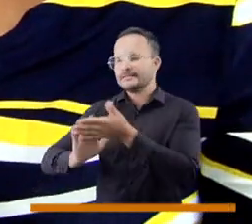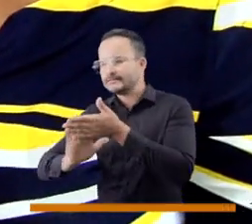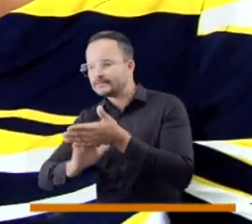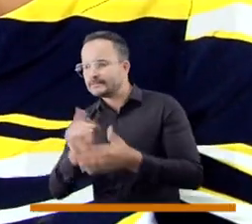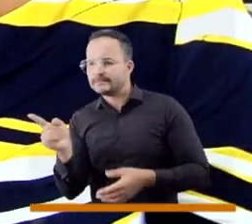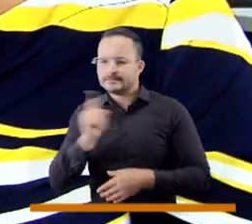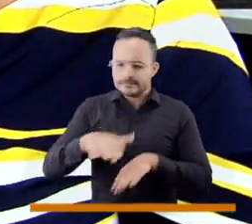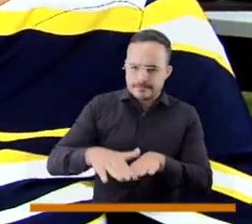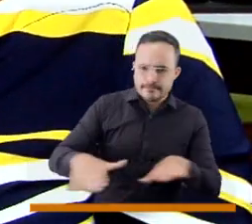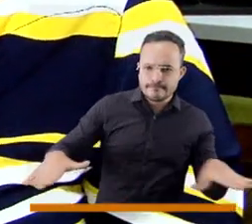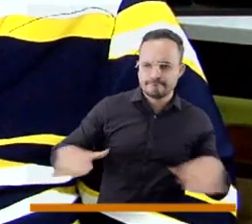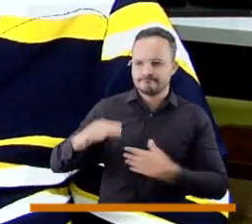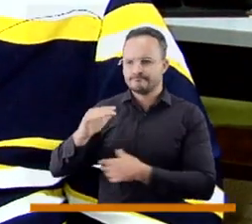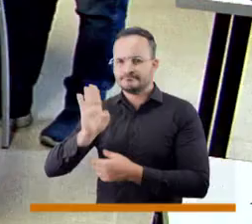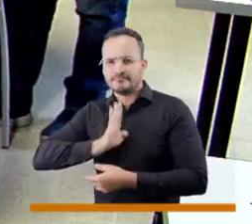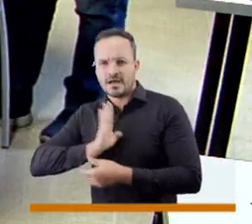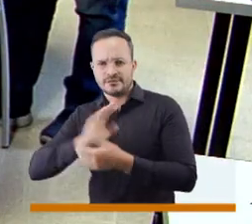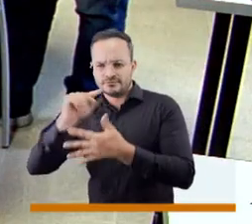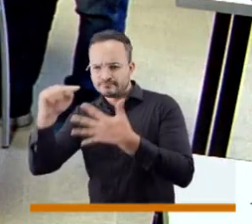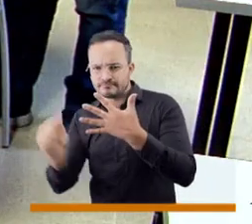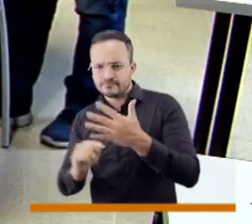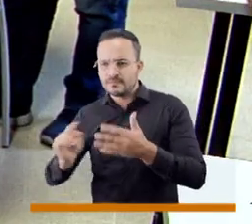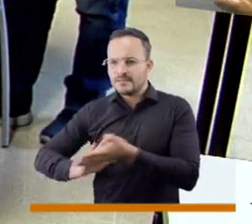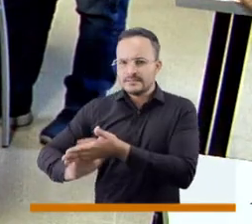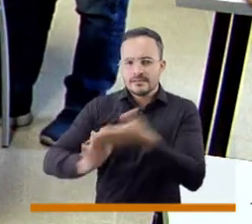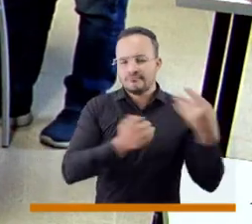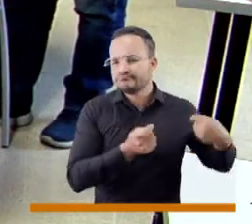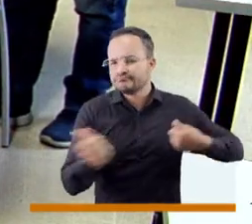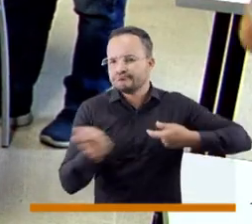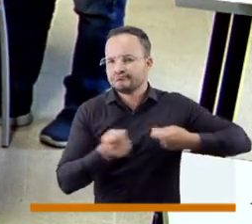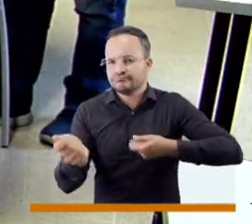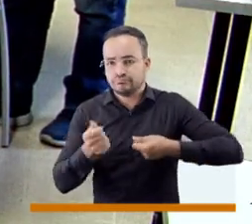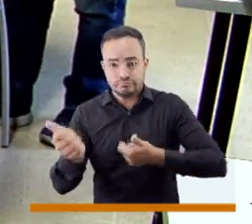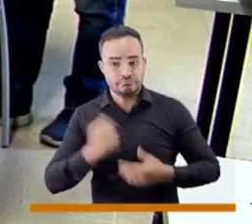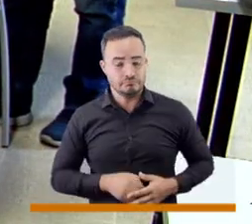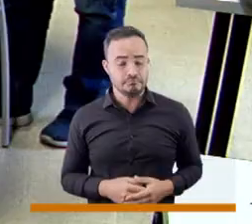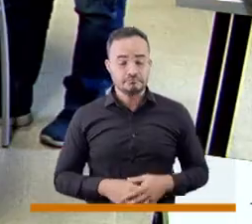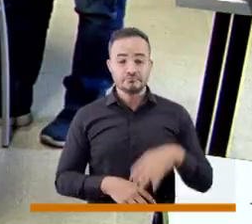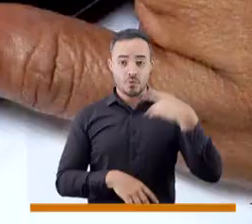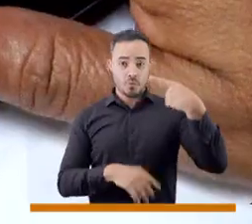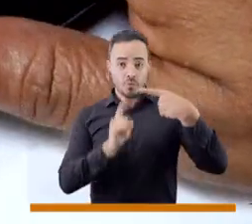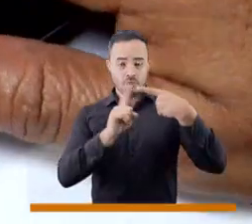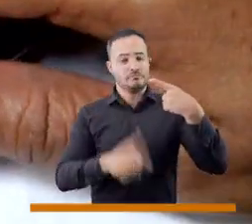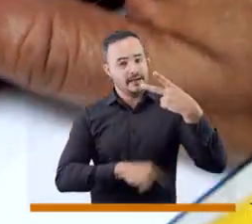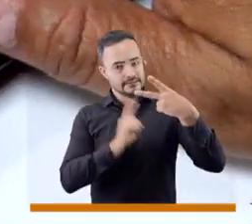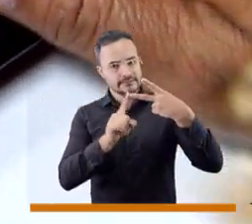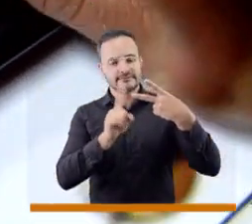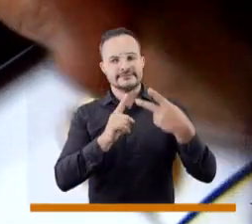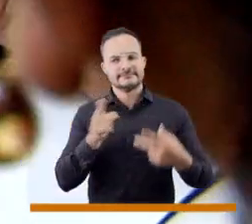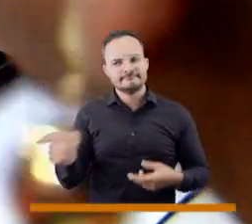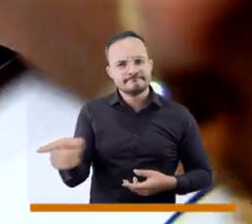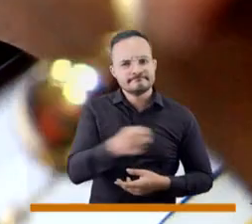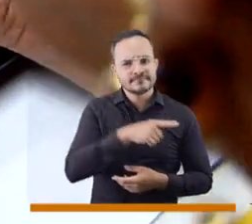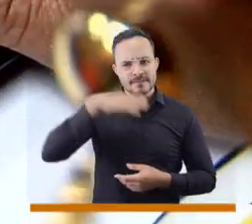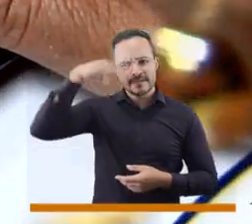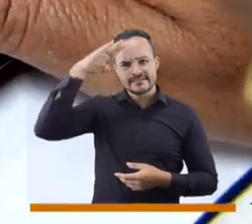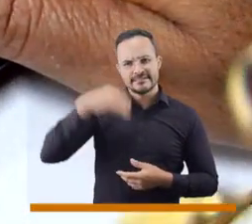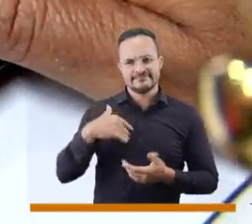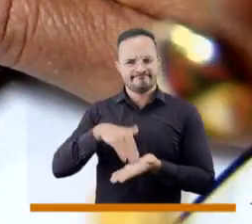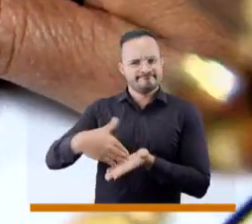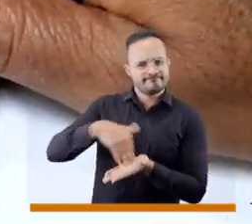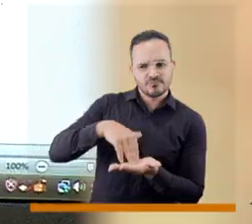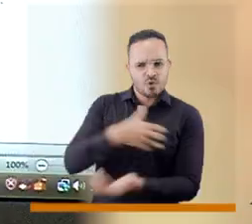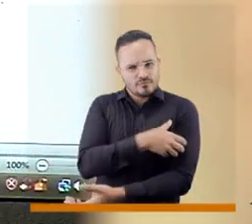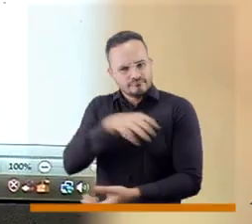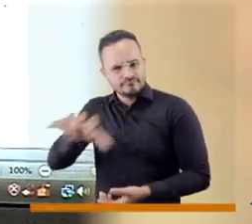en baterías sanitarias, y todo ha sido a través de estos recursos. No solamente esto, también la necesidad de poder fortalecer Fede